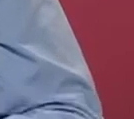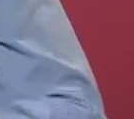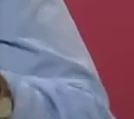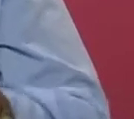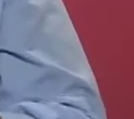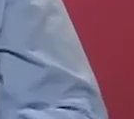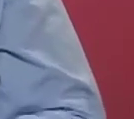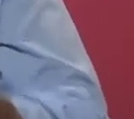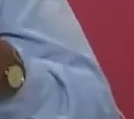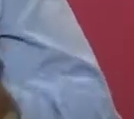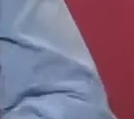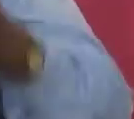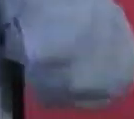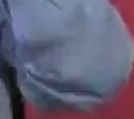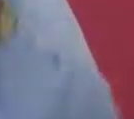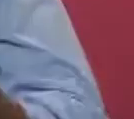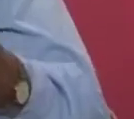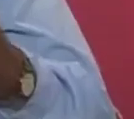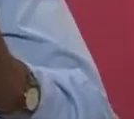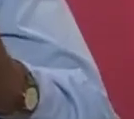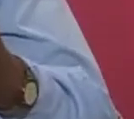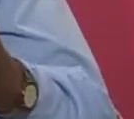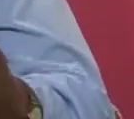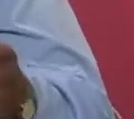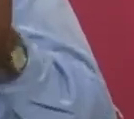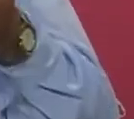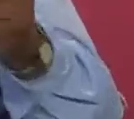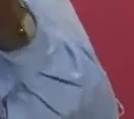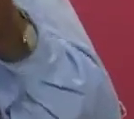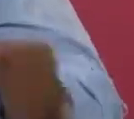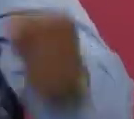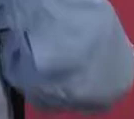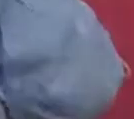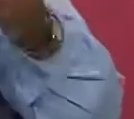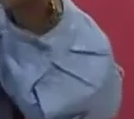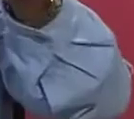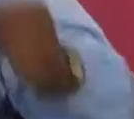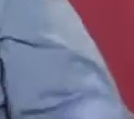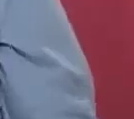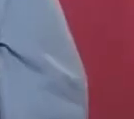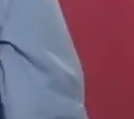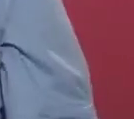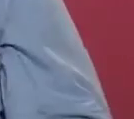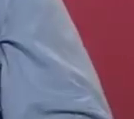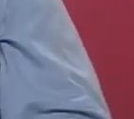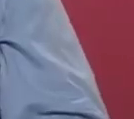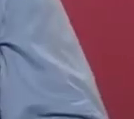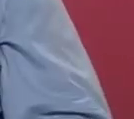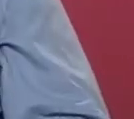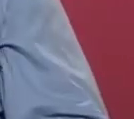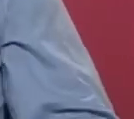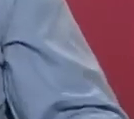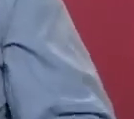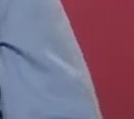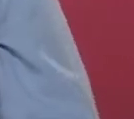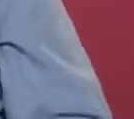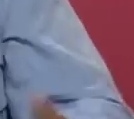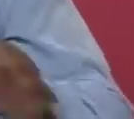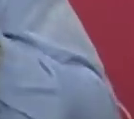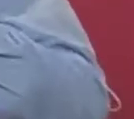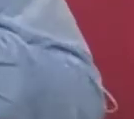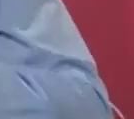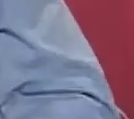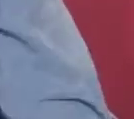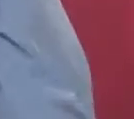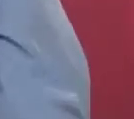sois vosotros los que habéis de hablar, sino el Espíritu de Dios. Pero aquí tenemos que estar revestidos con el poder del Espíritu Santo.